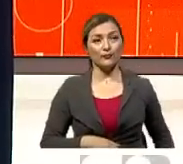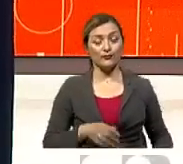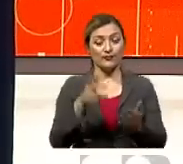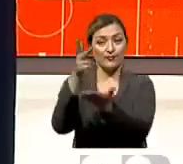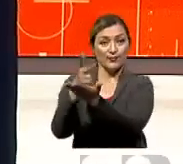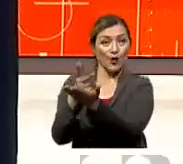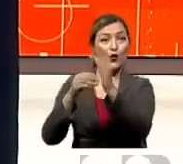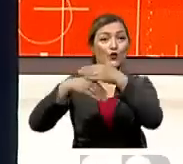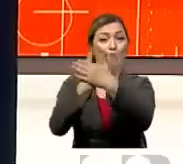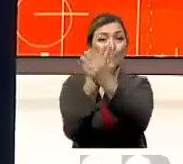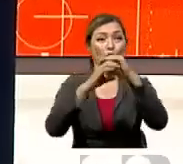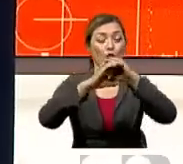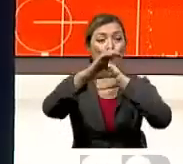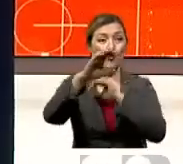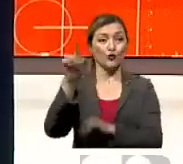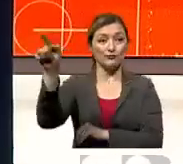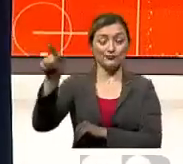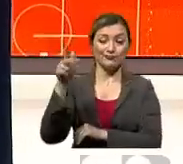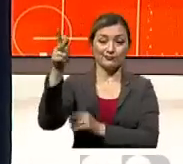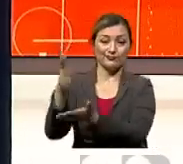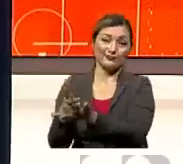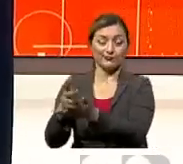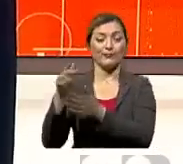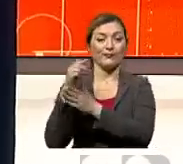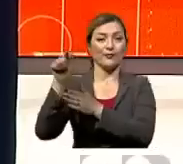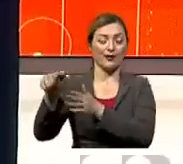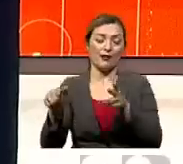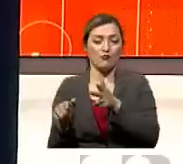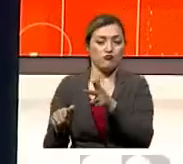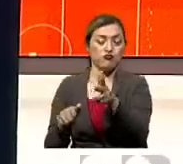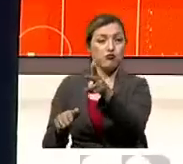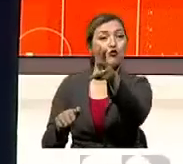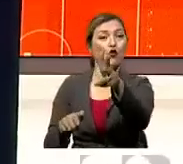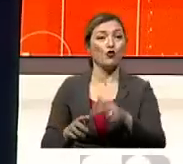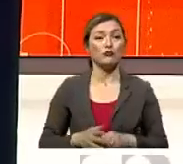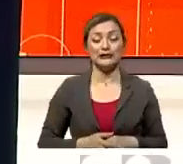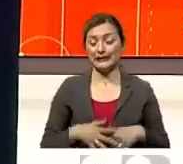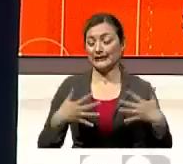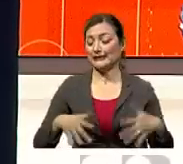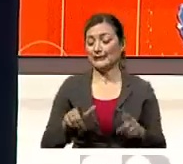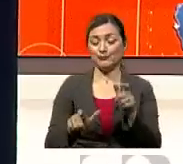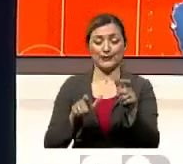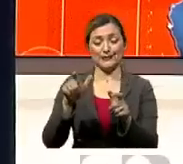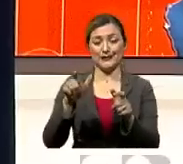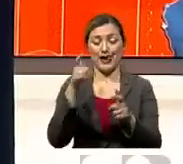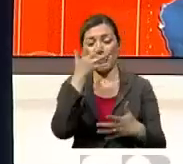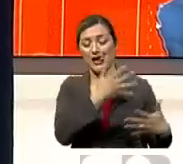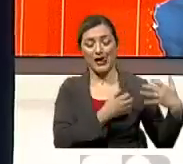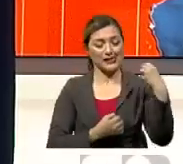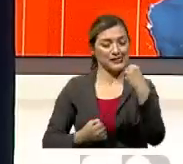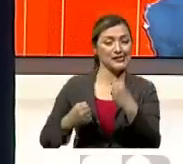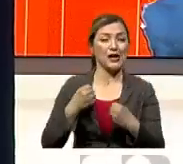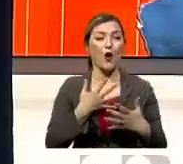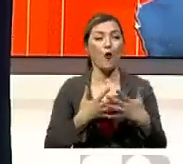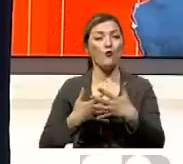ya tiene nuevas unidades de transporte público circulando. Esto ha generado inconformidad en algunos usuarios, así que preste